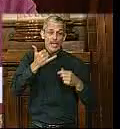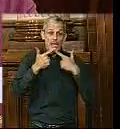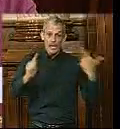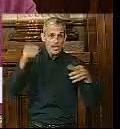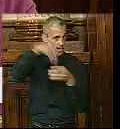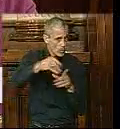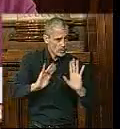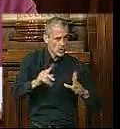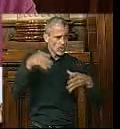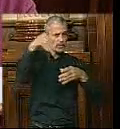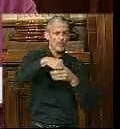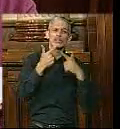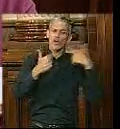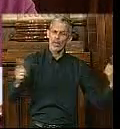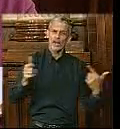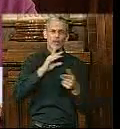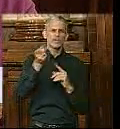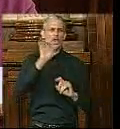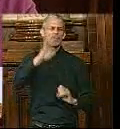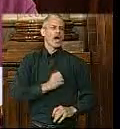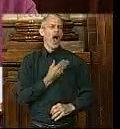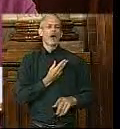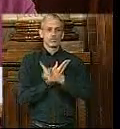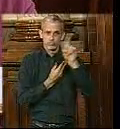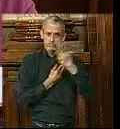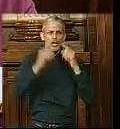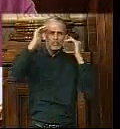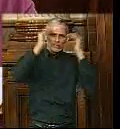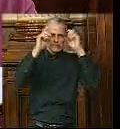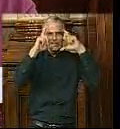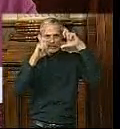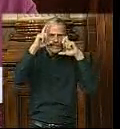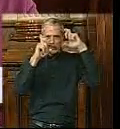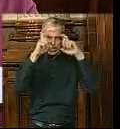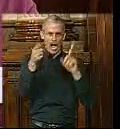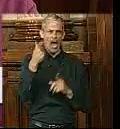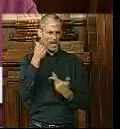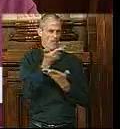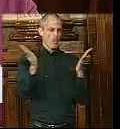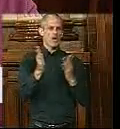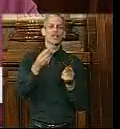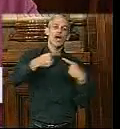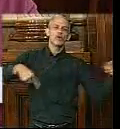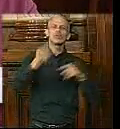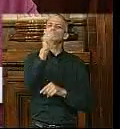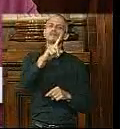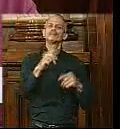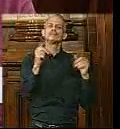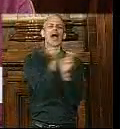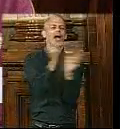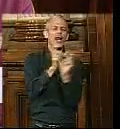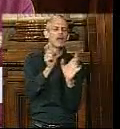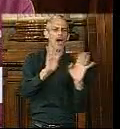Y que son lingüísticos, no es solamente emoción, digamos, el movimiento de las cejas marca rasgos que son gramaticales.